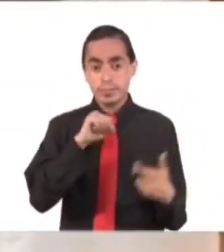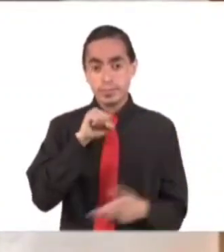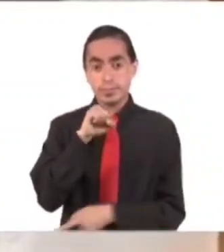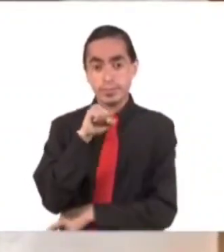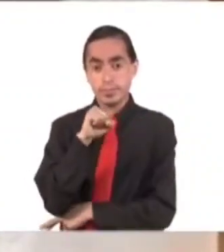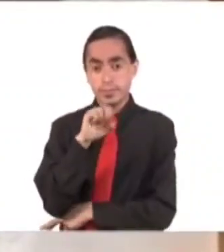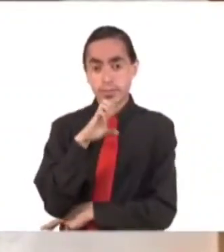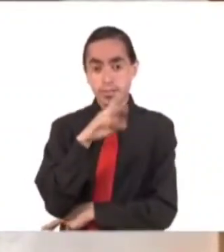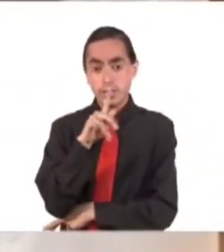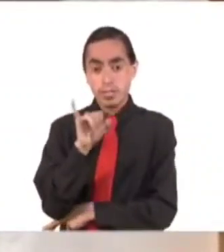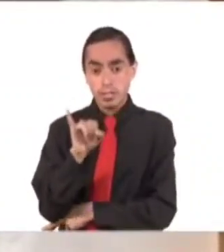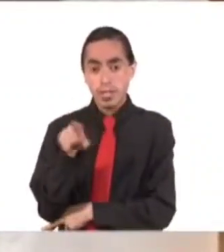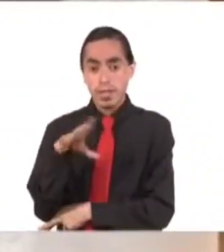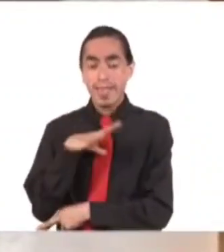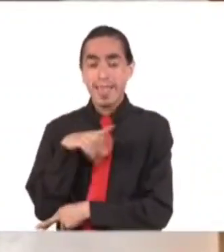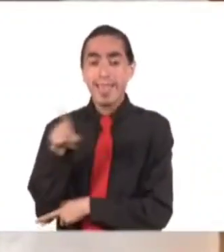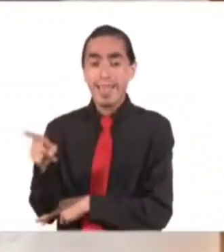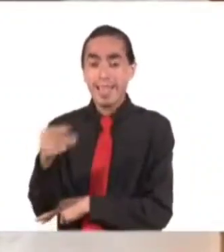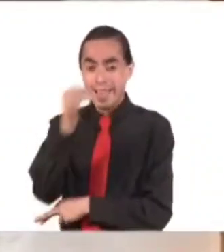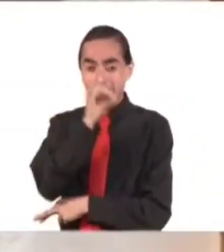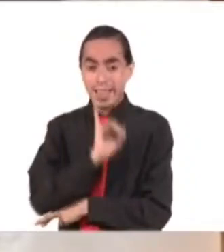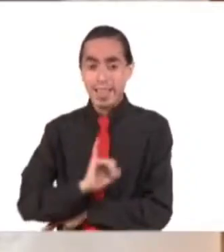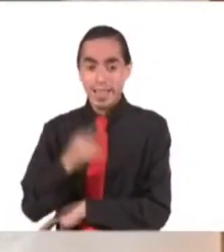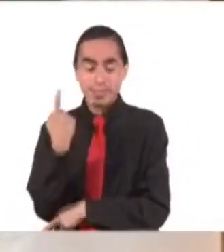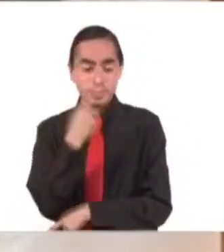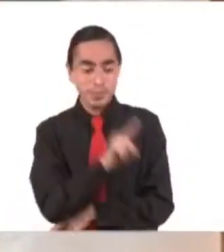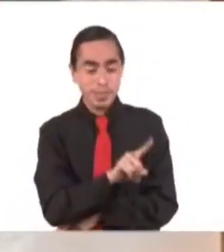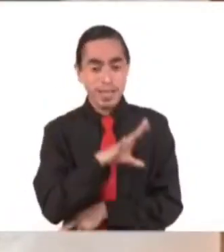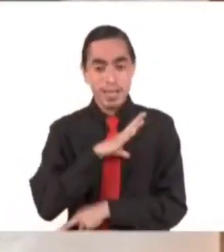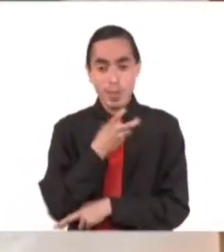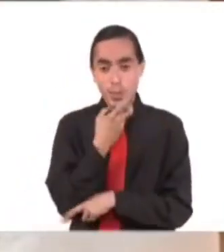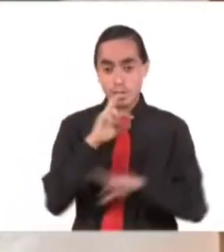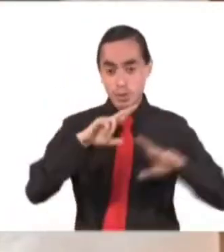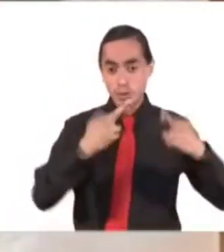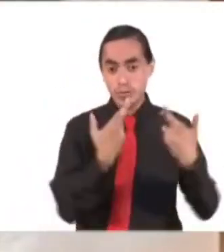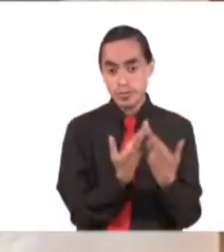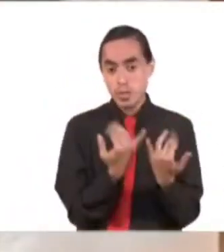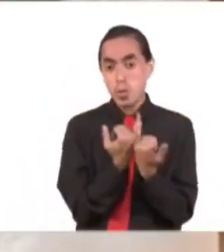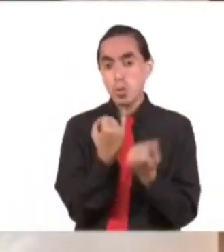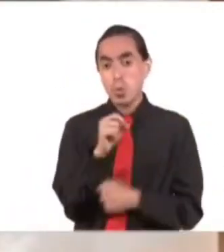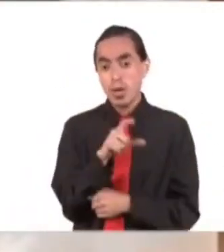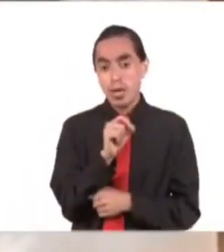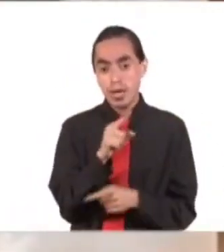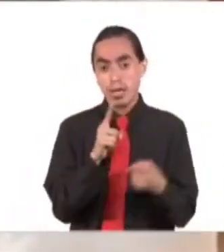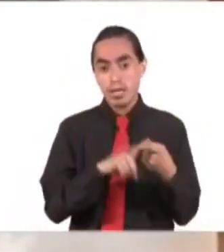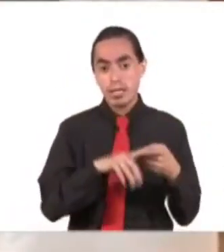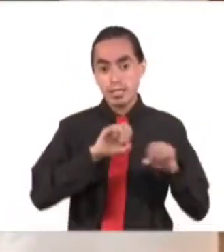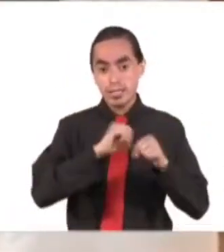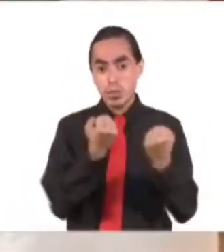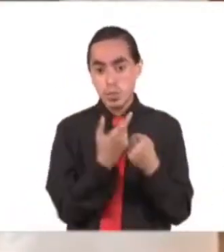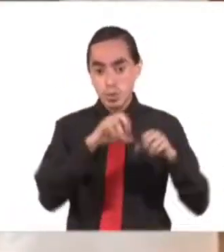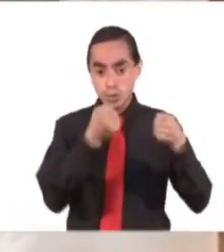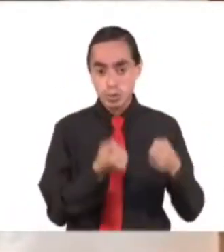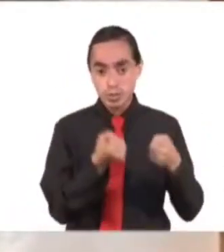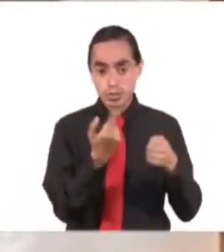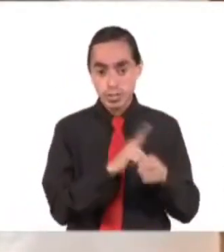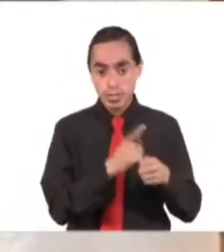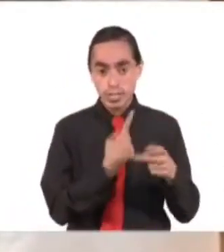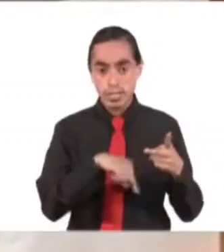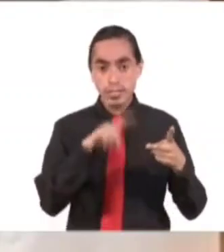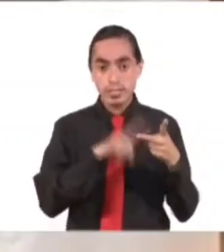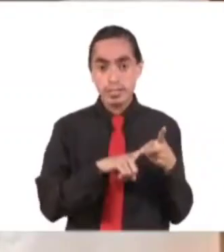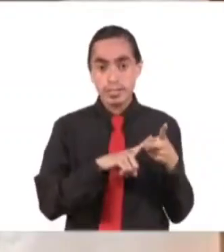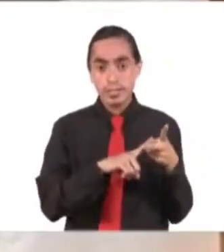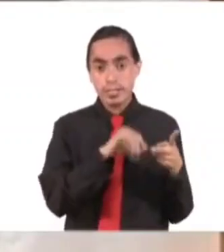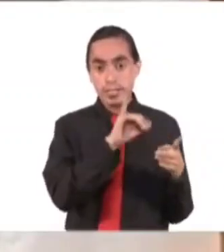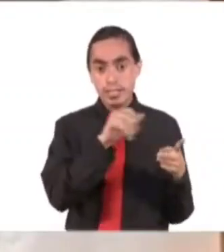Sectey, por indicaciones de la jefa de gobierno, y vinieron el Seguro Social, el ISSSTE, también